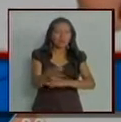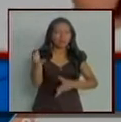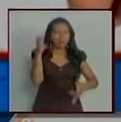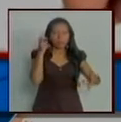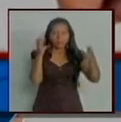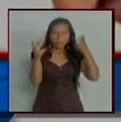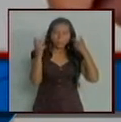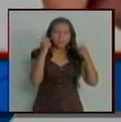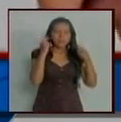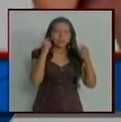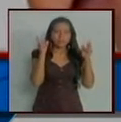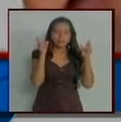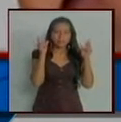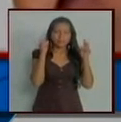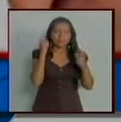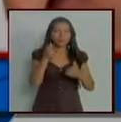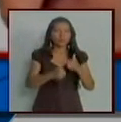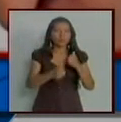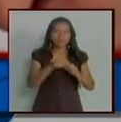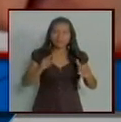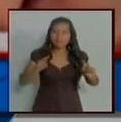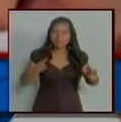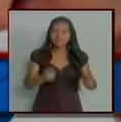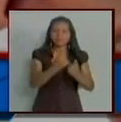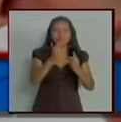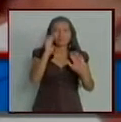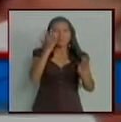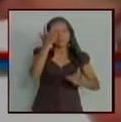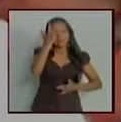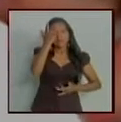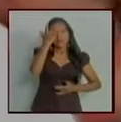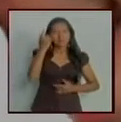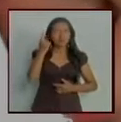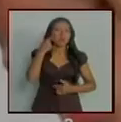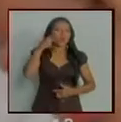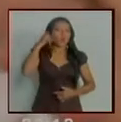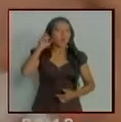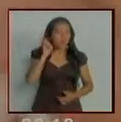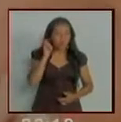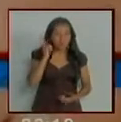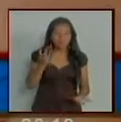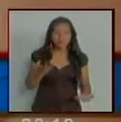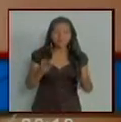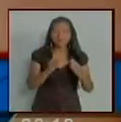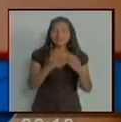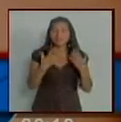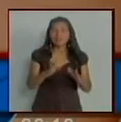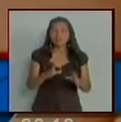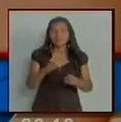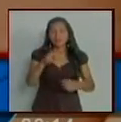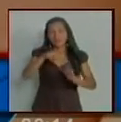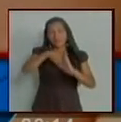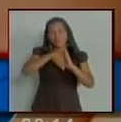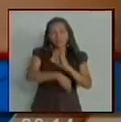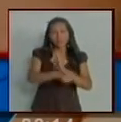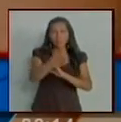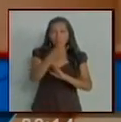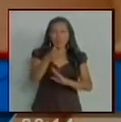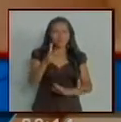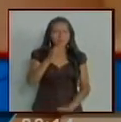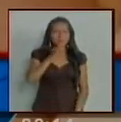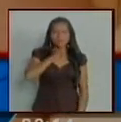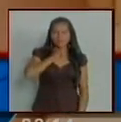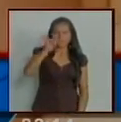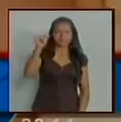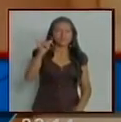entonces todo eso nos lastima los oídos. Eso estamos hablando de unos 70, 80 decibeles de sonidos incluso agudos, ¿no? Y los sonidos que ya nos puede